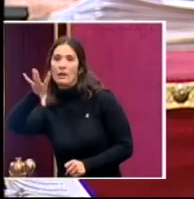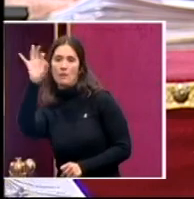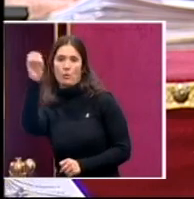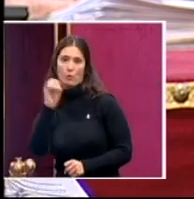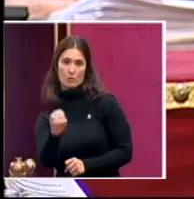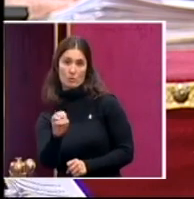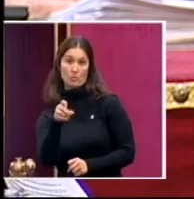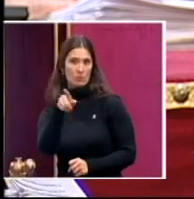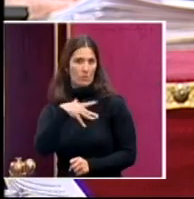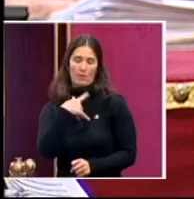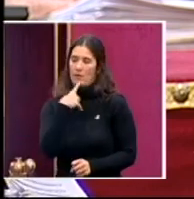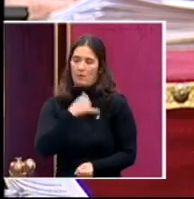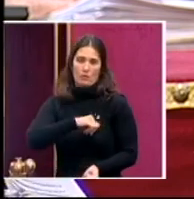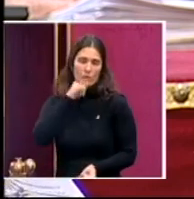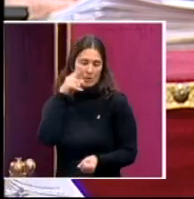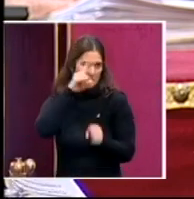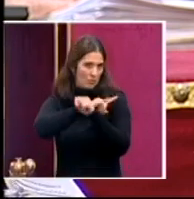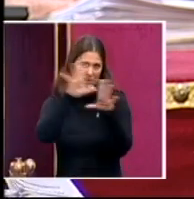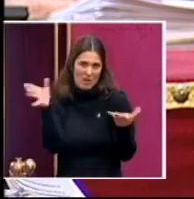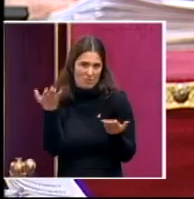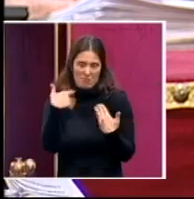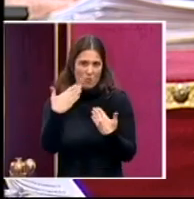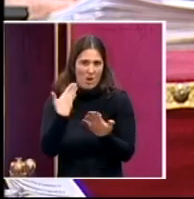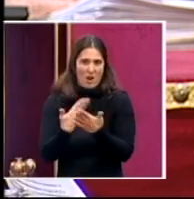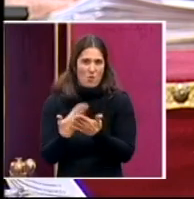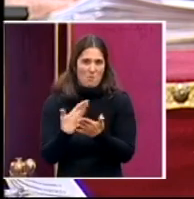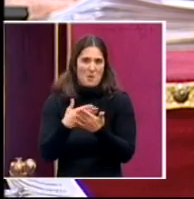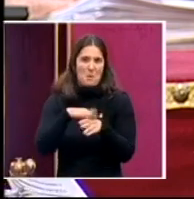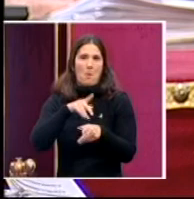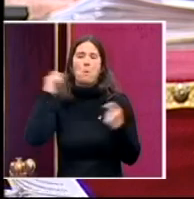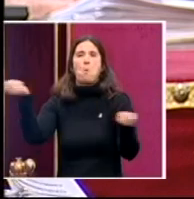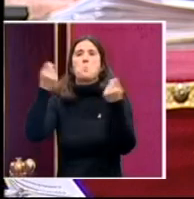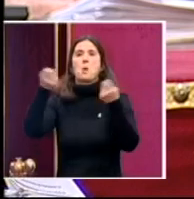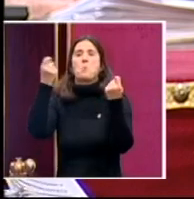0,0015%. Es suficientemente elocuente para rebatir las voces que se alzan